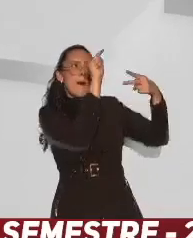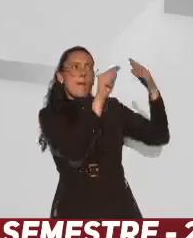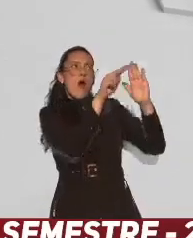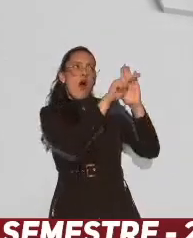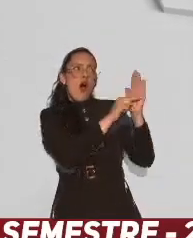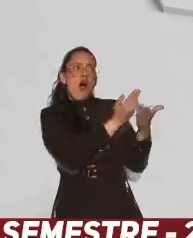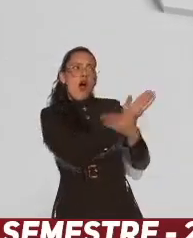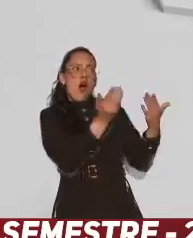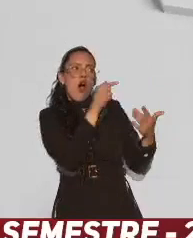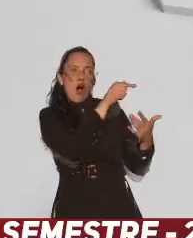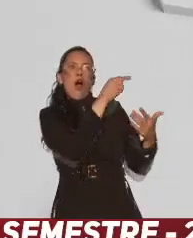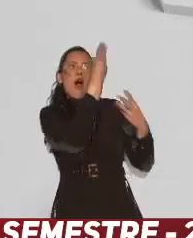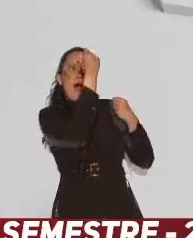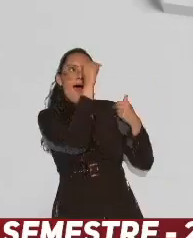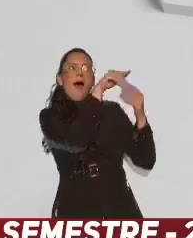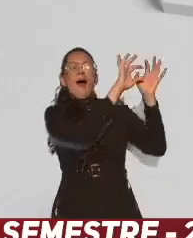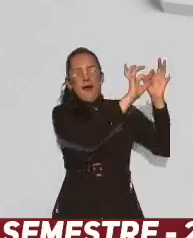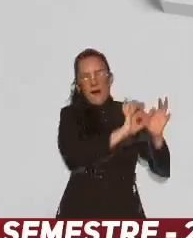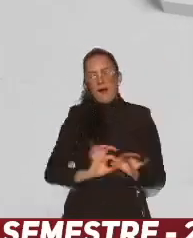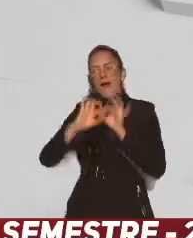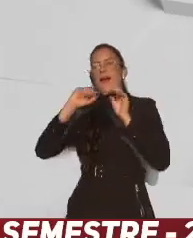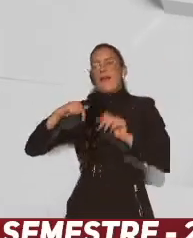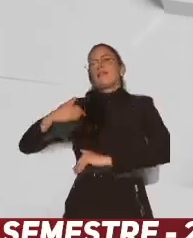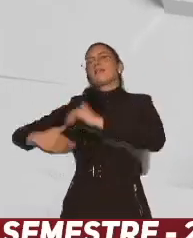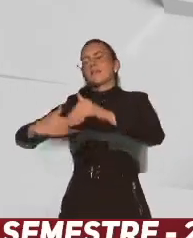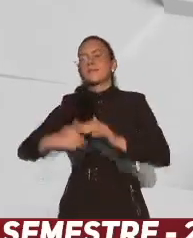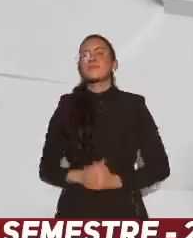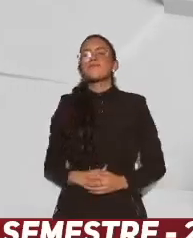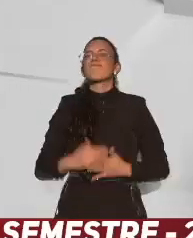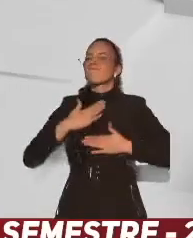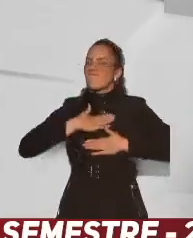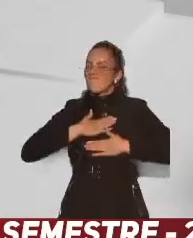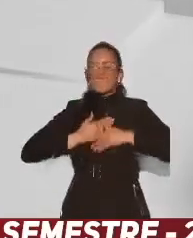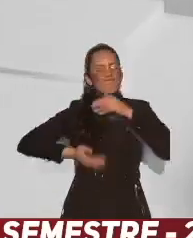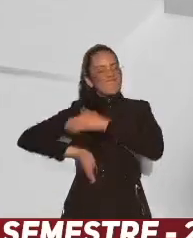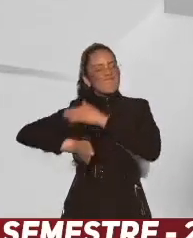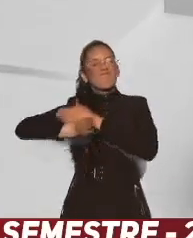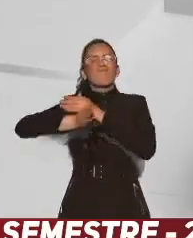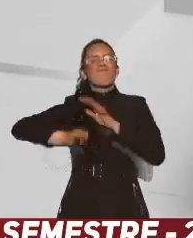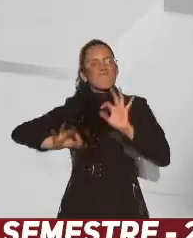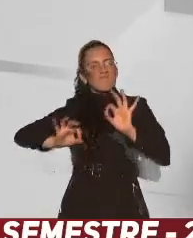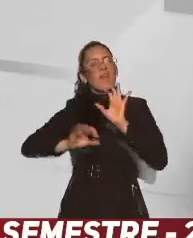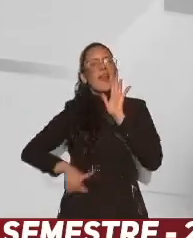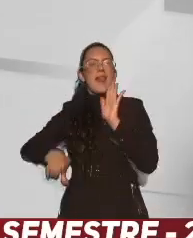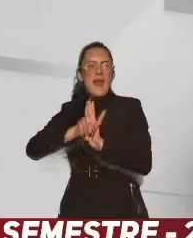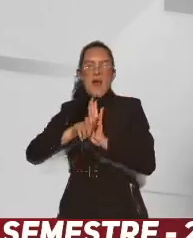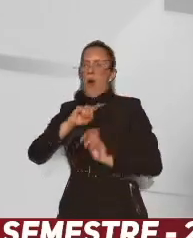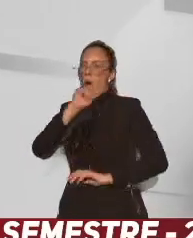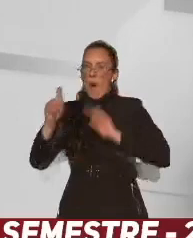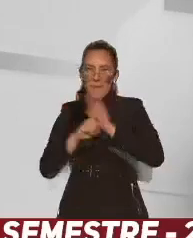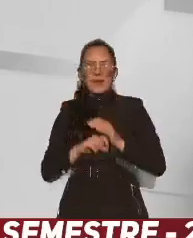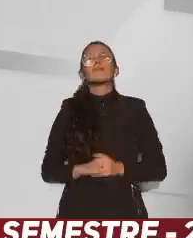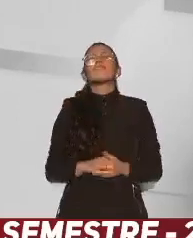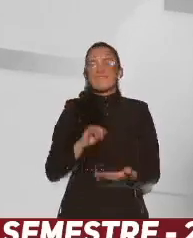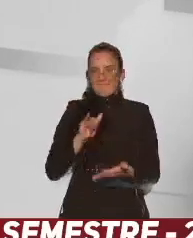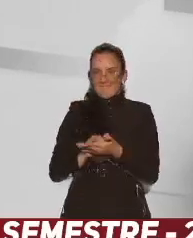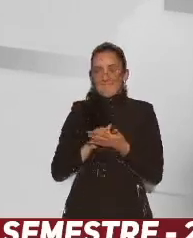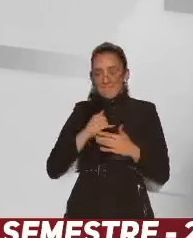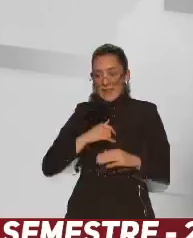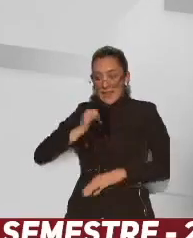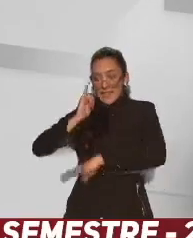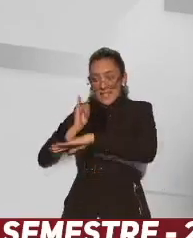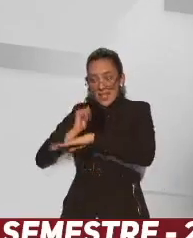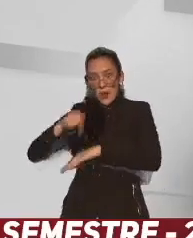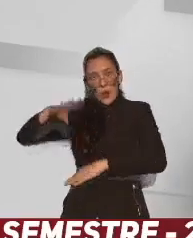Continuamos fortaleciendo la legalidad, un trabajo integral en el que participan todos los miembros de la institución,